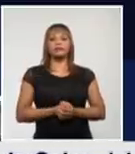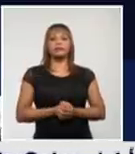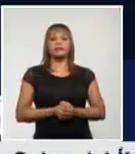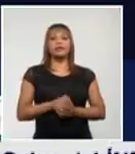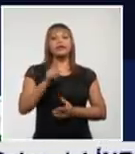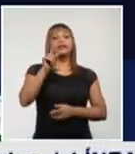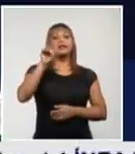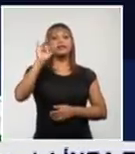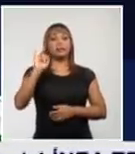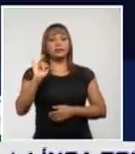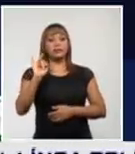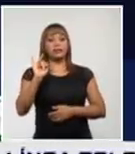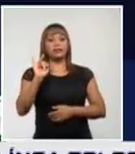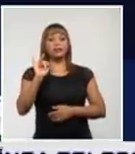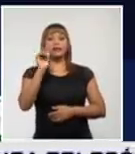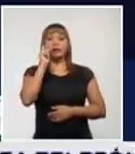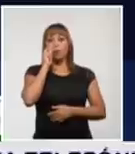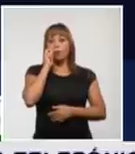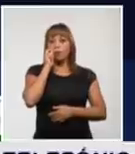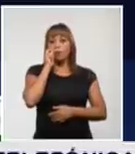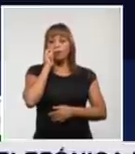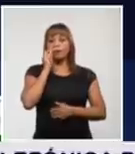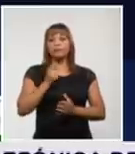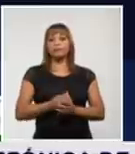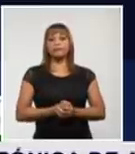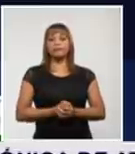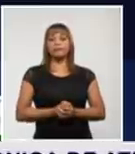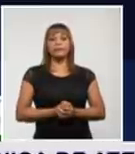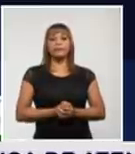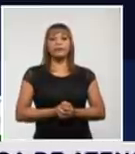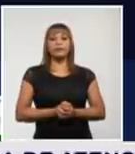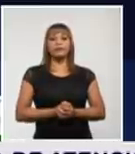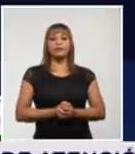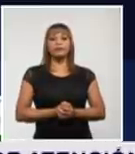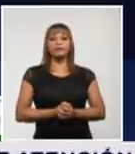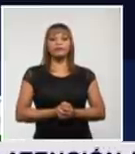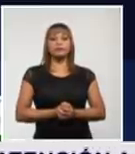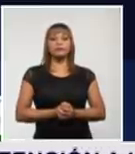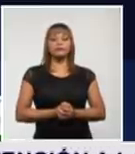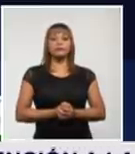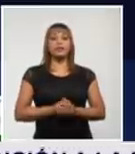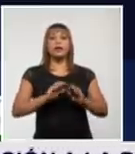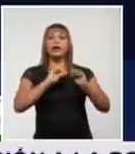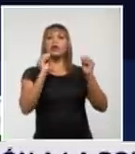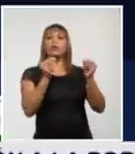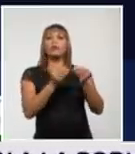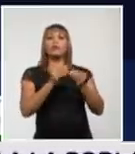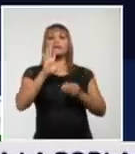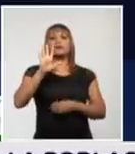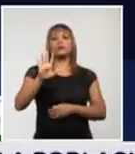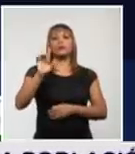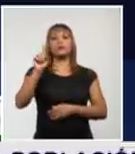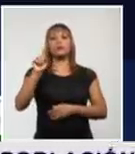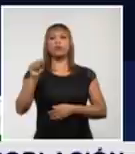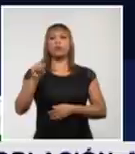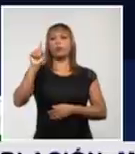17 del sexo masculino, y ya el acumulado es de un